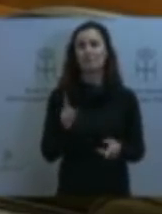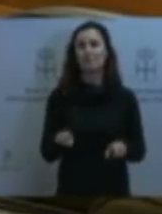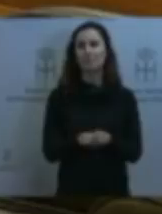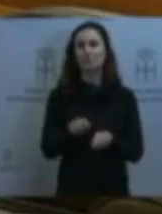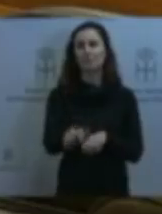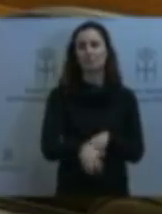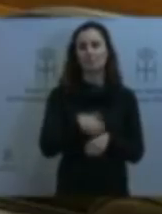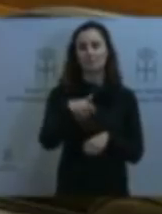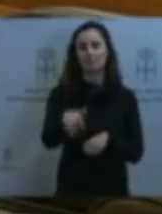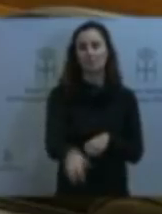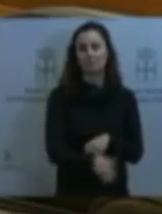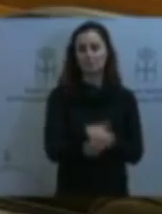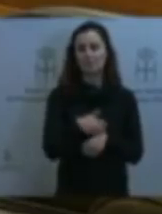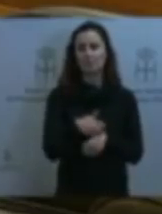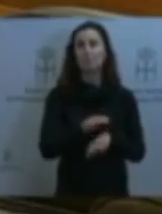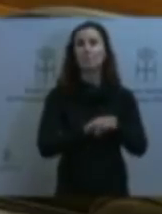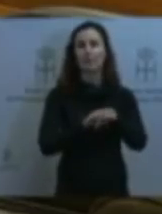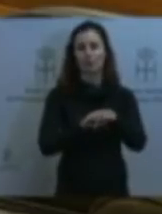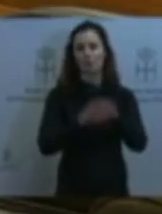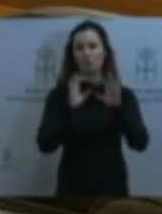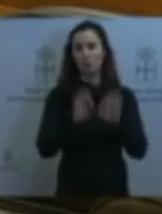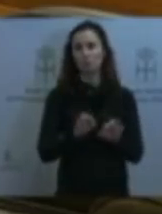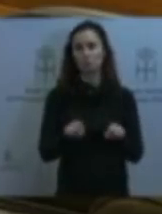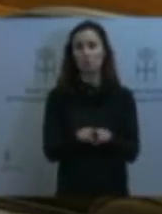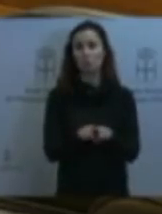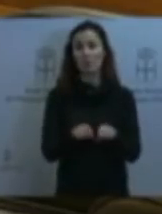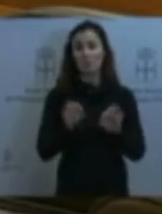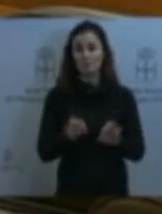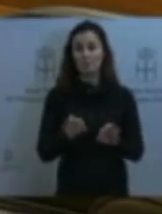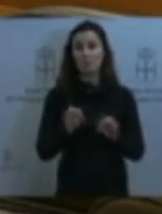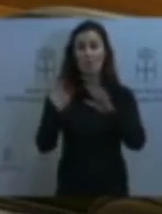de quitanieves empiece a sufrir